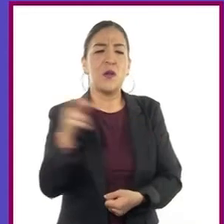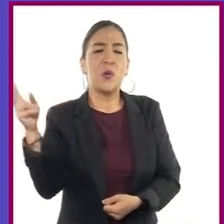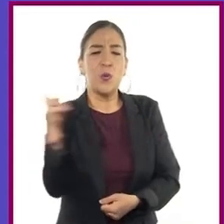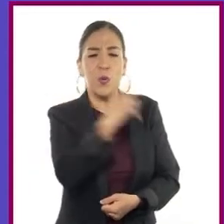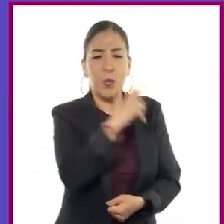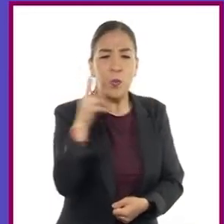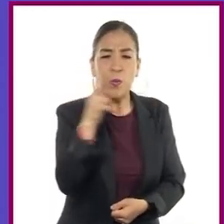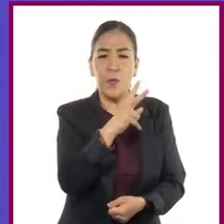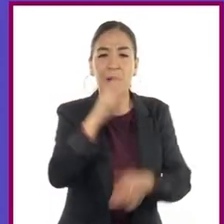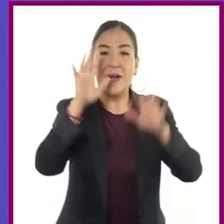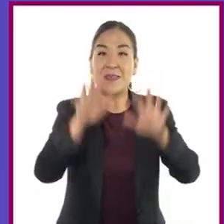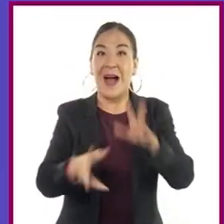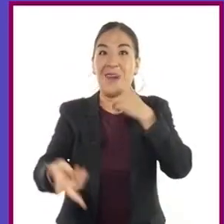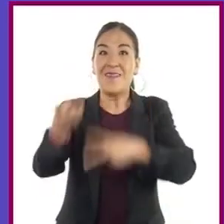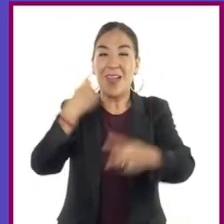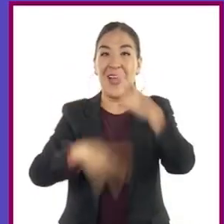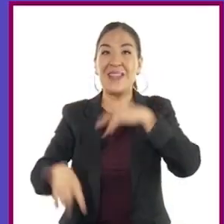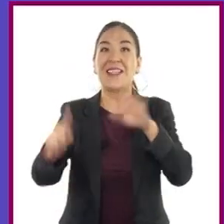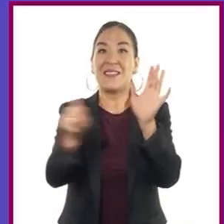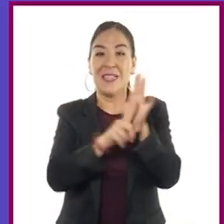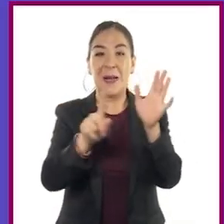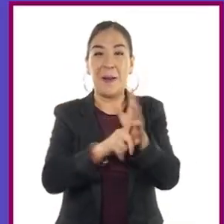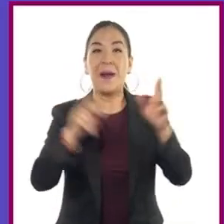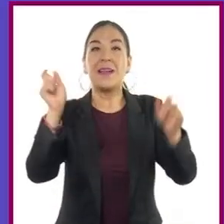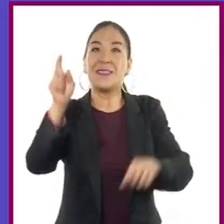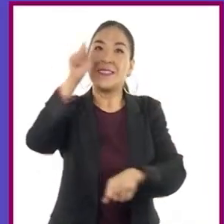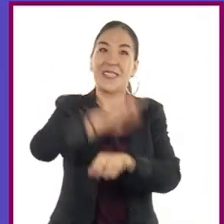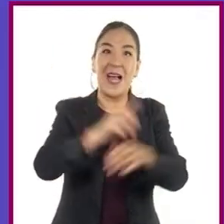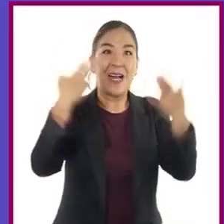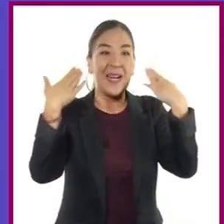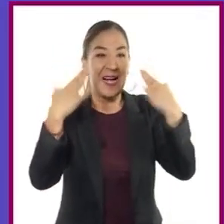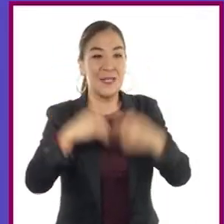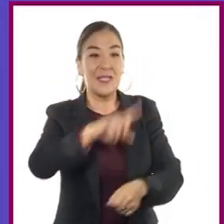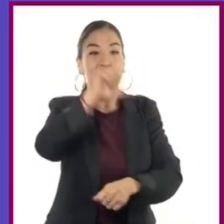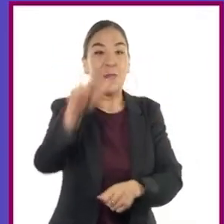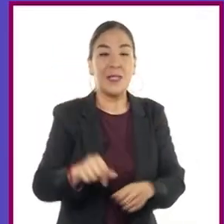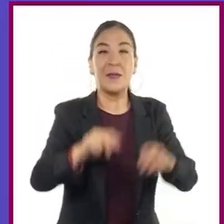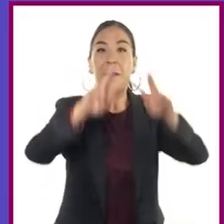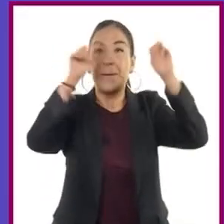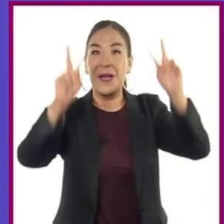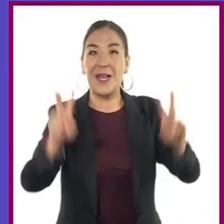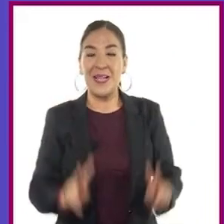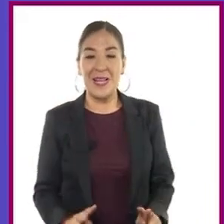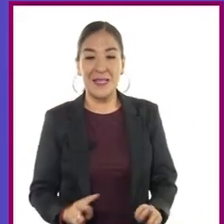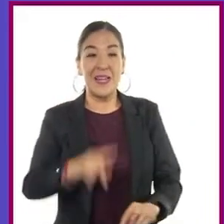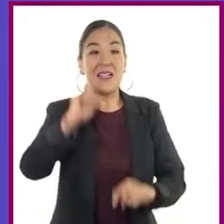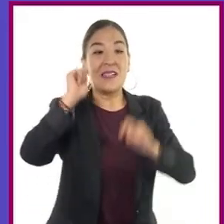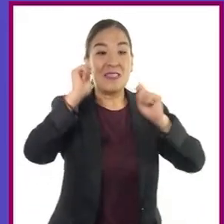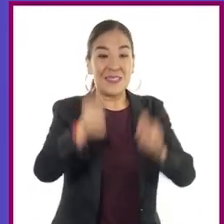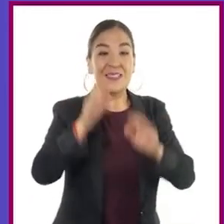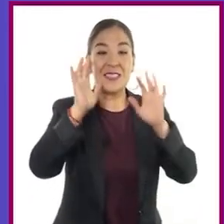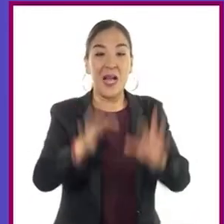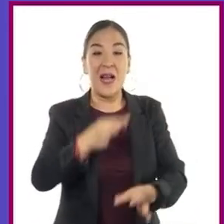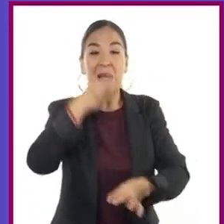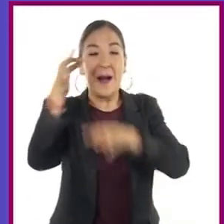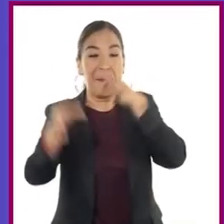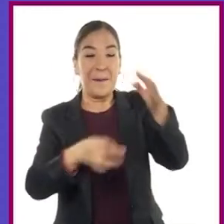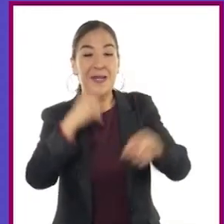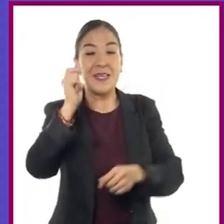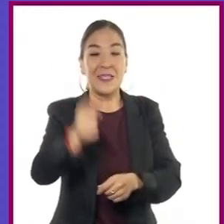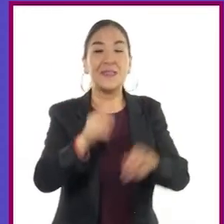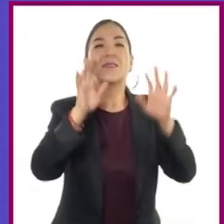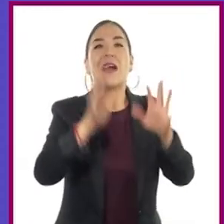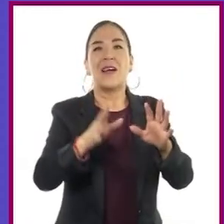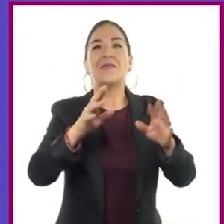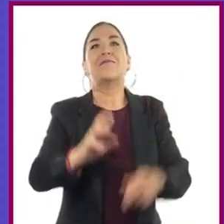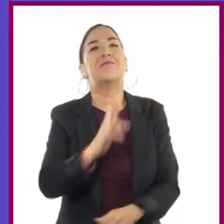la primavera. Toda la primavera llamamos al verano. Y cuando ya resuenan los setos rebosantes, declaramos